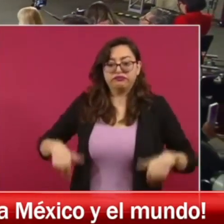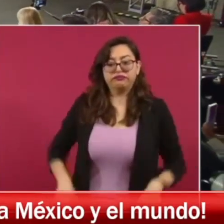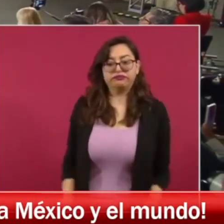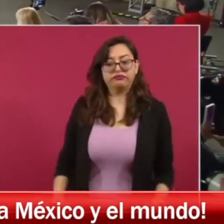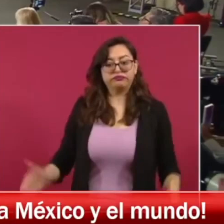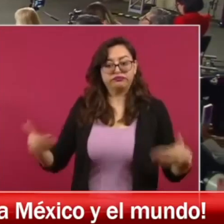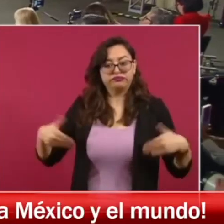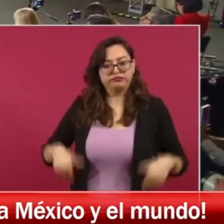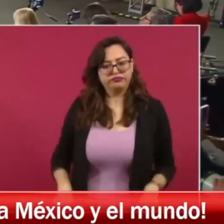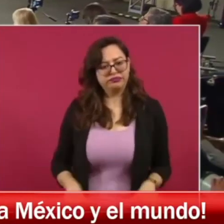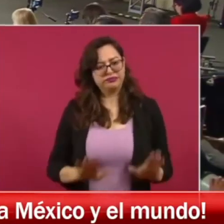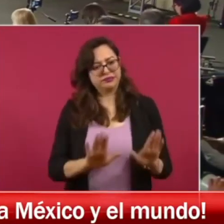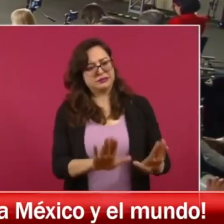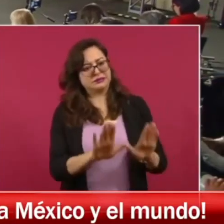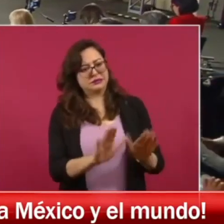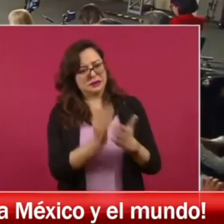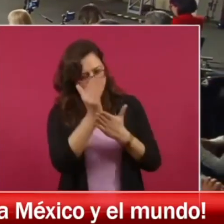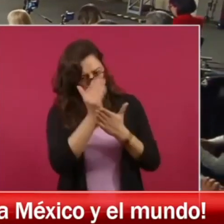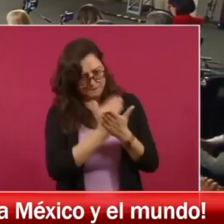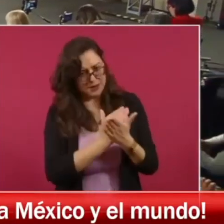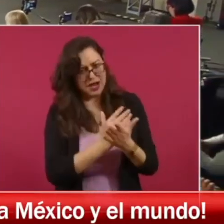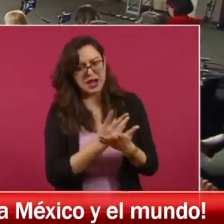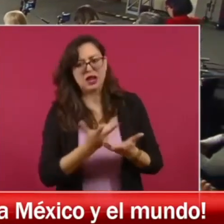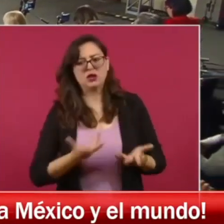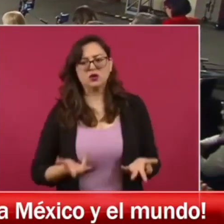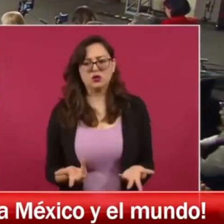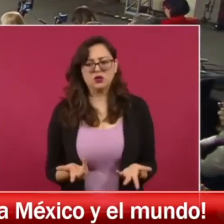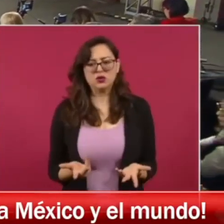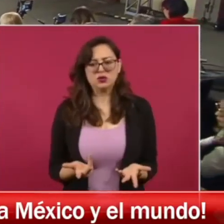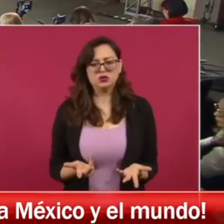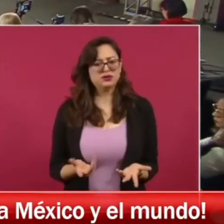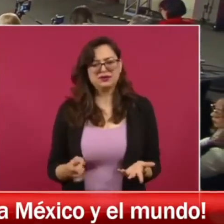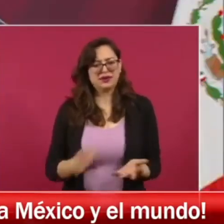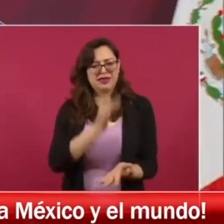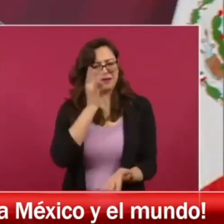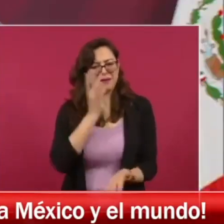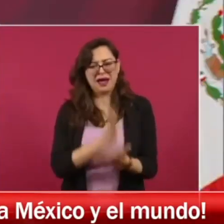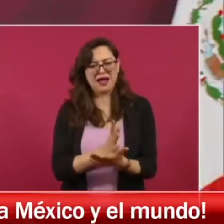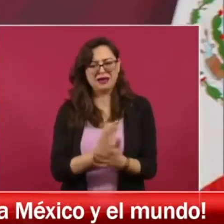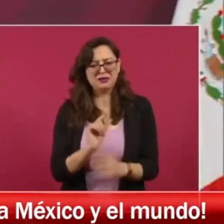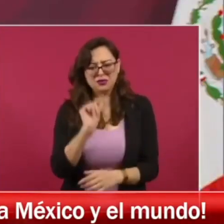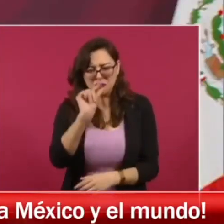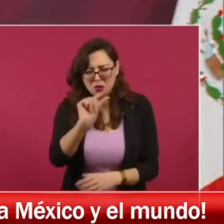los altos funcionarios del INE. Eso es todo.